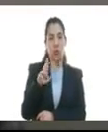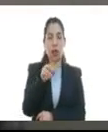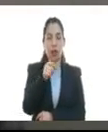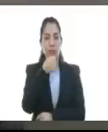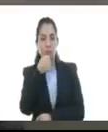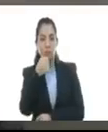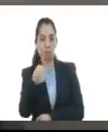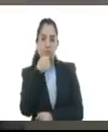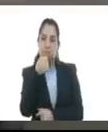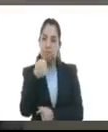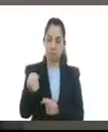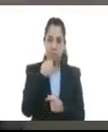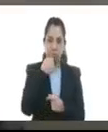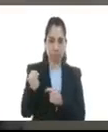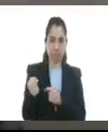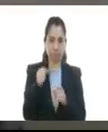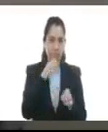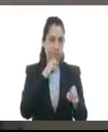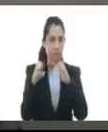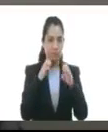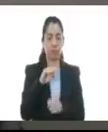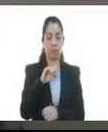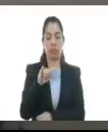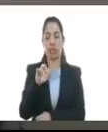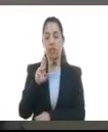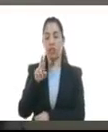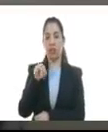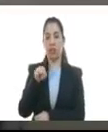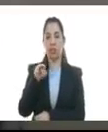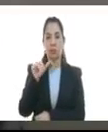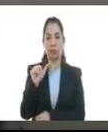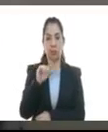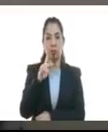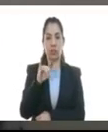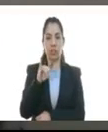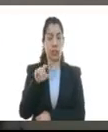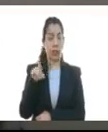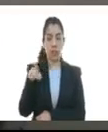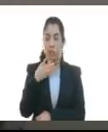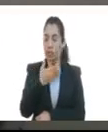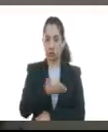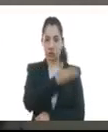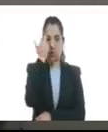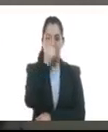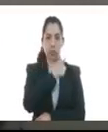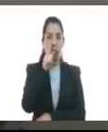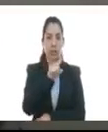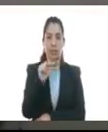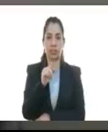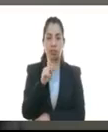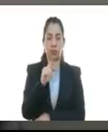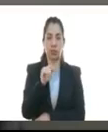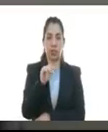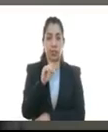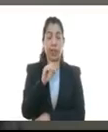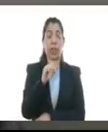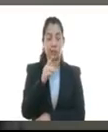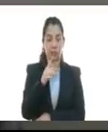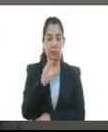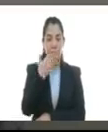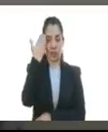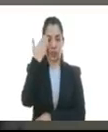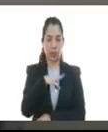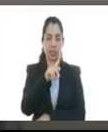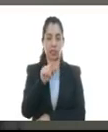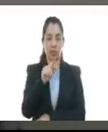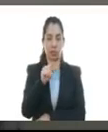pues, Irma Pineda, que nos habla en lengua zapoteca, Miquea Sánchez, lengua zoque, Enriqueta